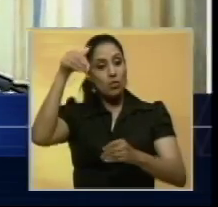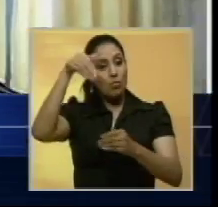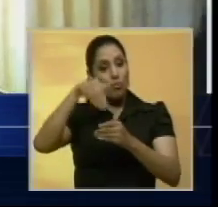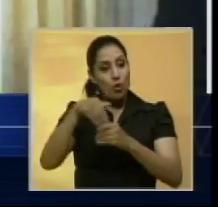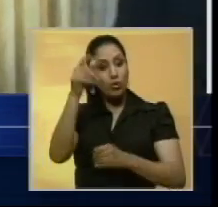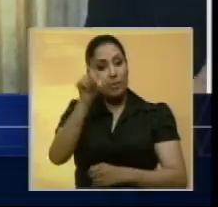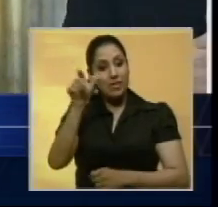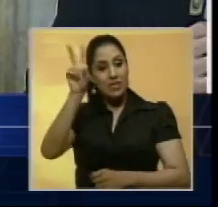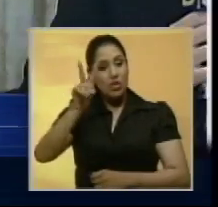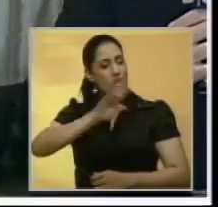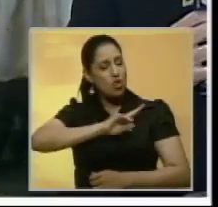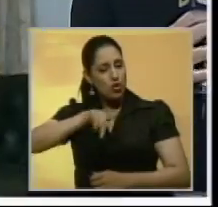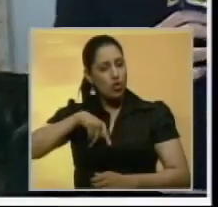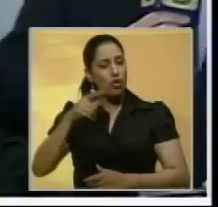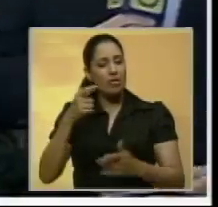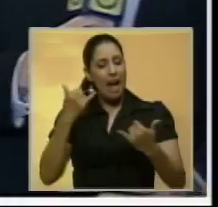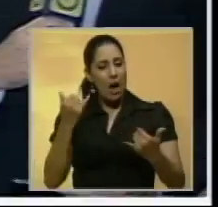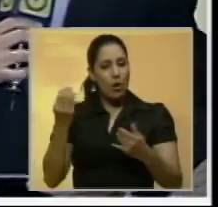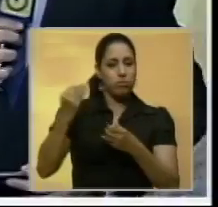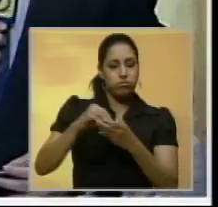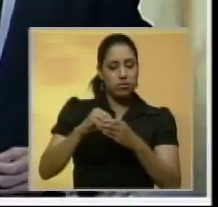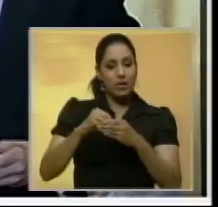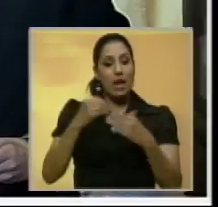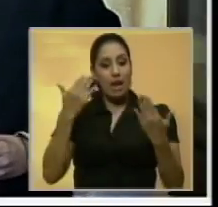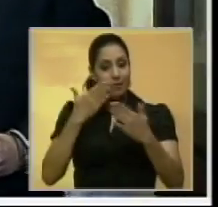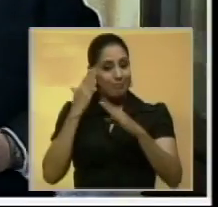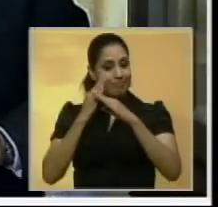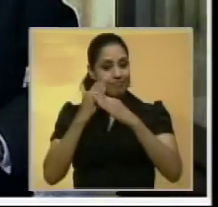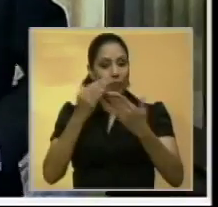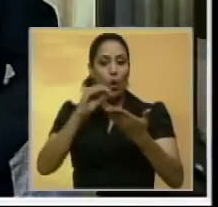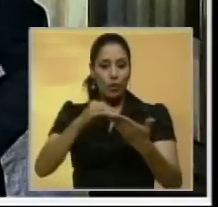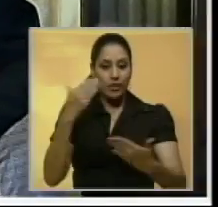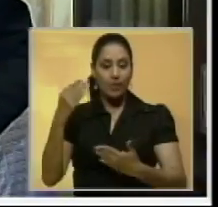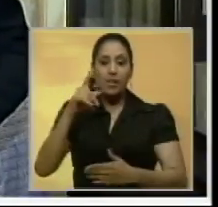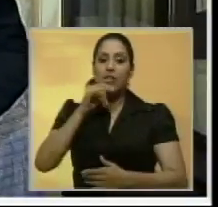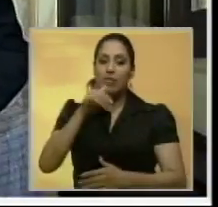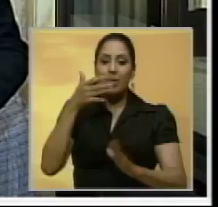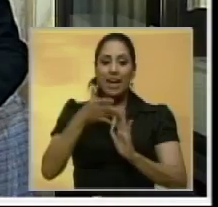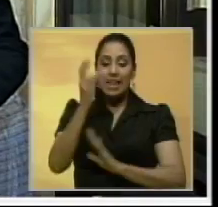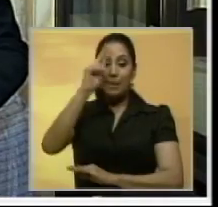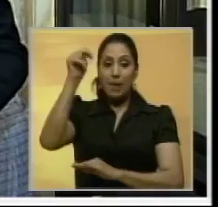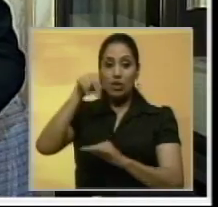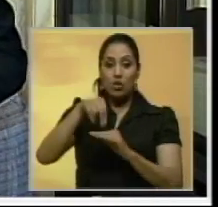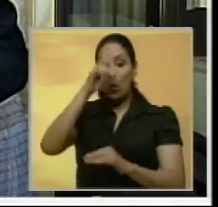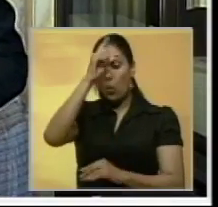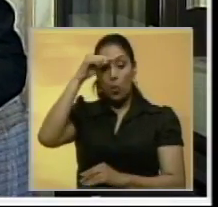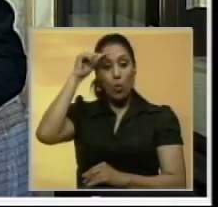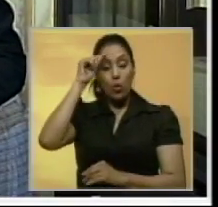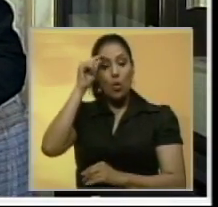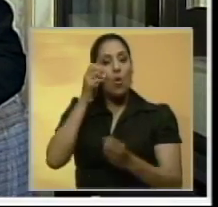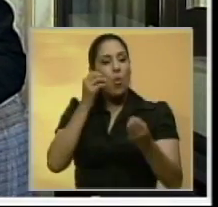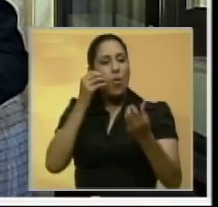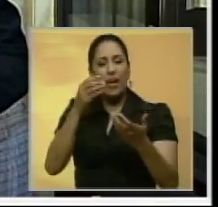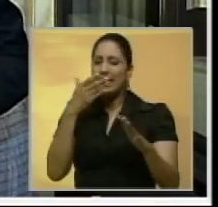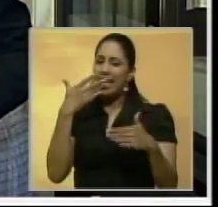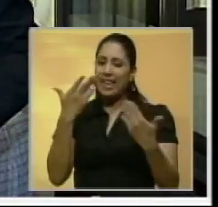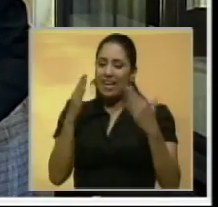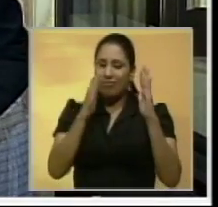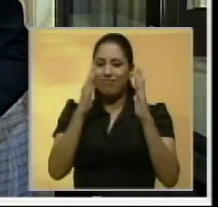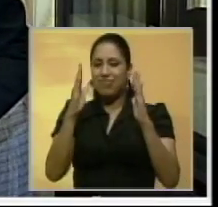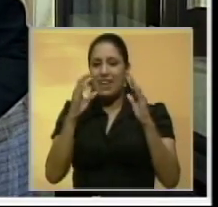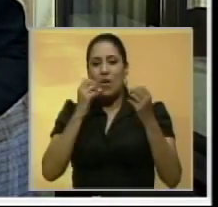Y eso es lo que nosotros estamos el jefe de la bancada de la Mesa de la Unidad Democrática en la Asamblea Nacional, Julio Borges, detallando lo que va a